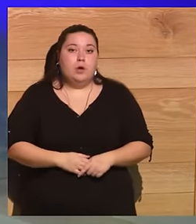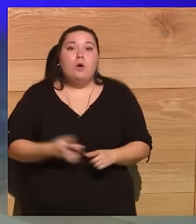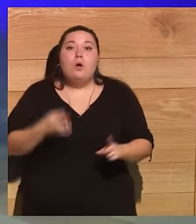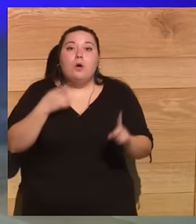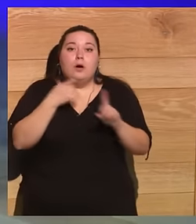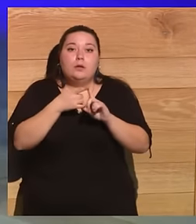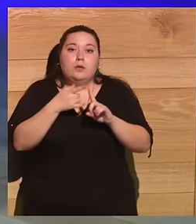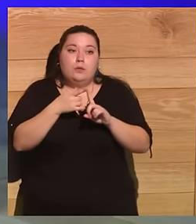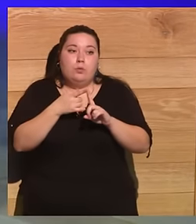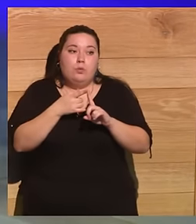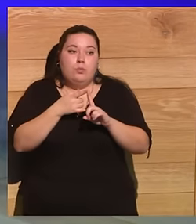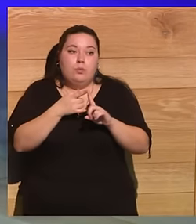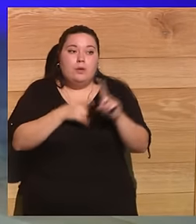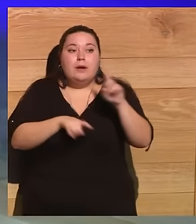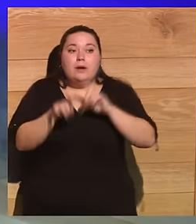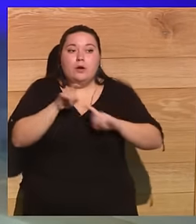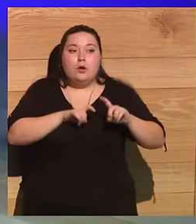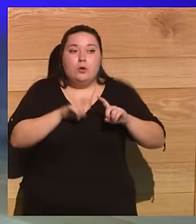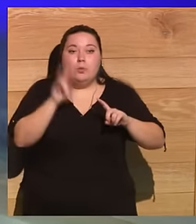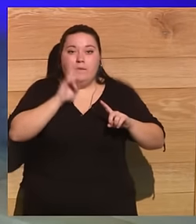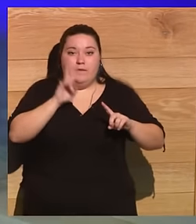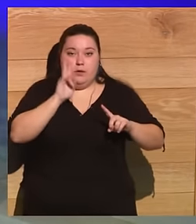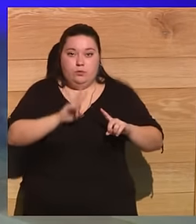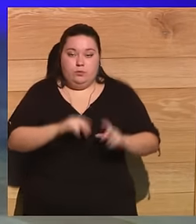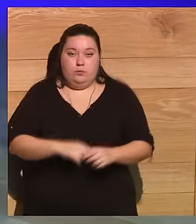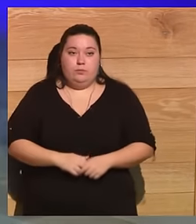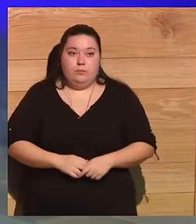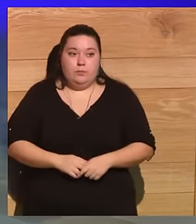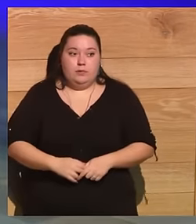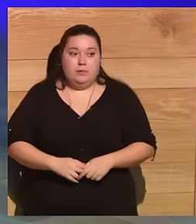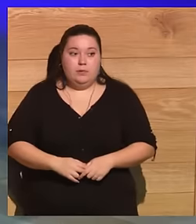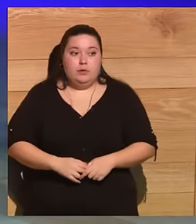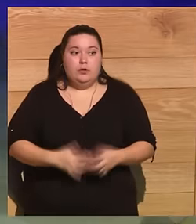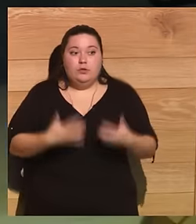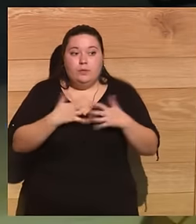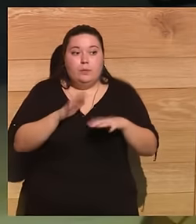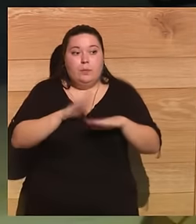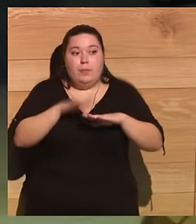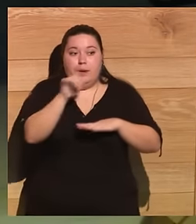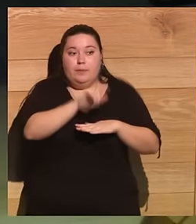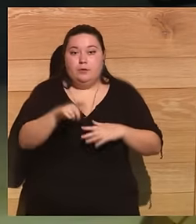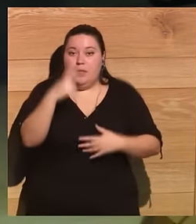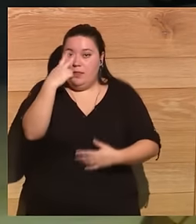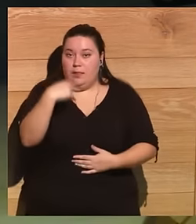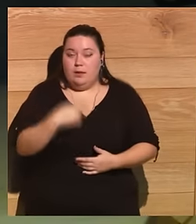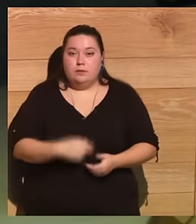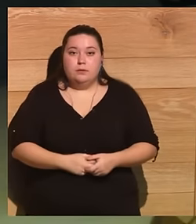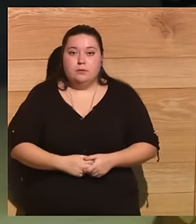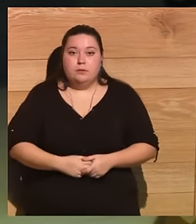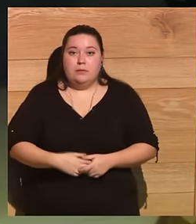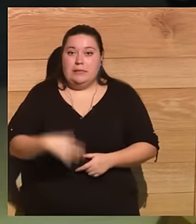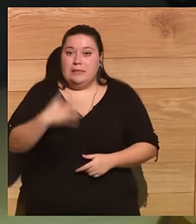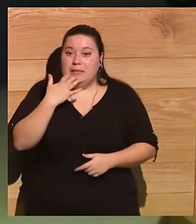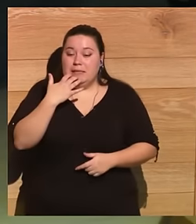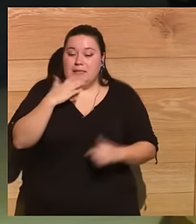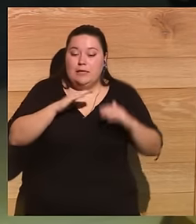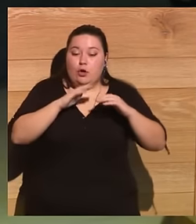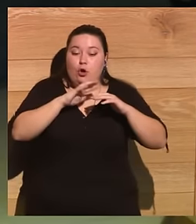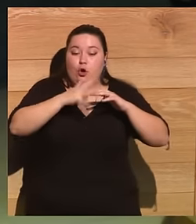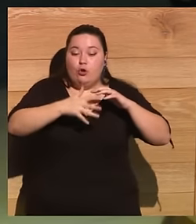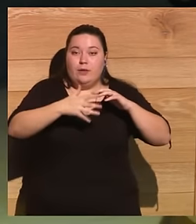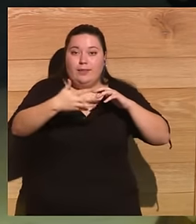es clínico, el objetivo es recuperar visión. Este es un dispositivo increíble para las personas ciegas, por ejemplo. Si se estimula la